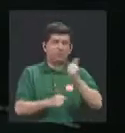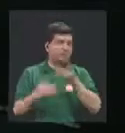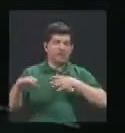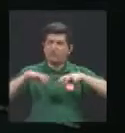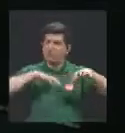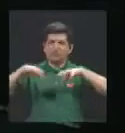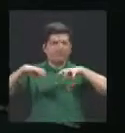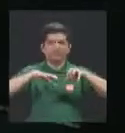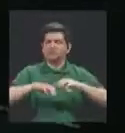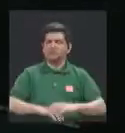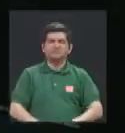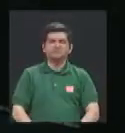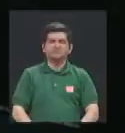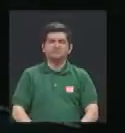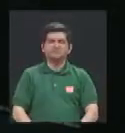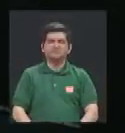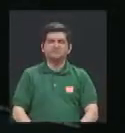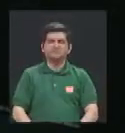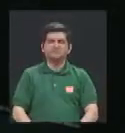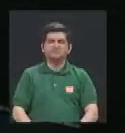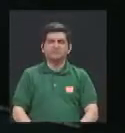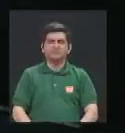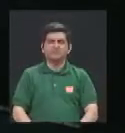me dedicaba completamente a otra cosa.